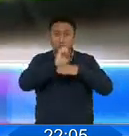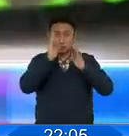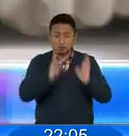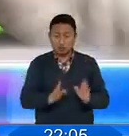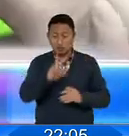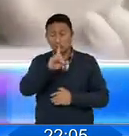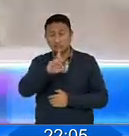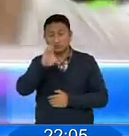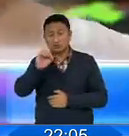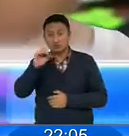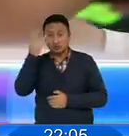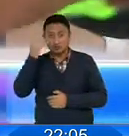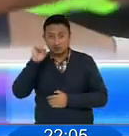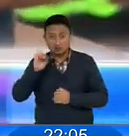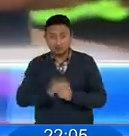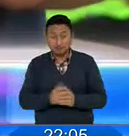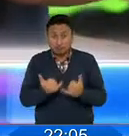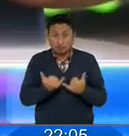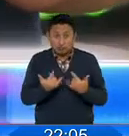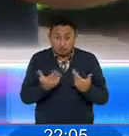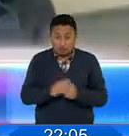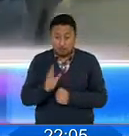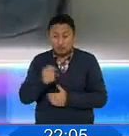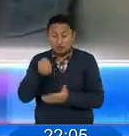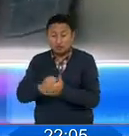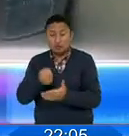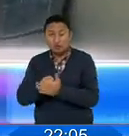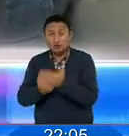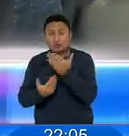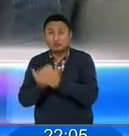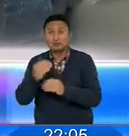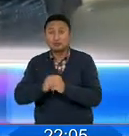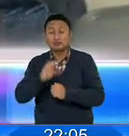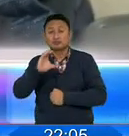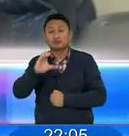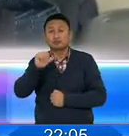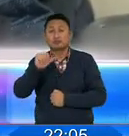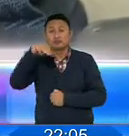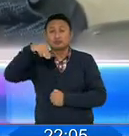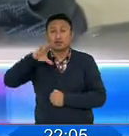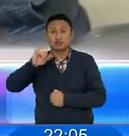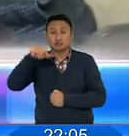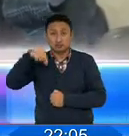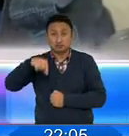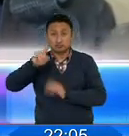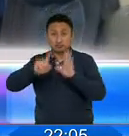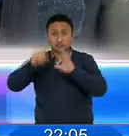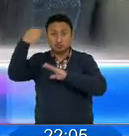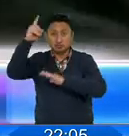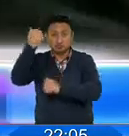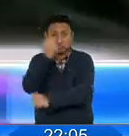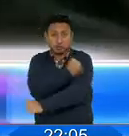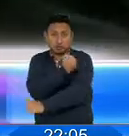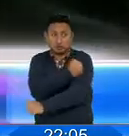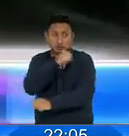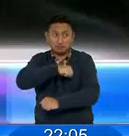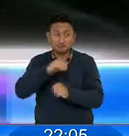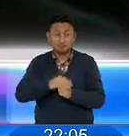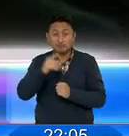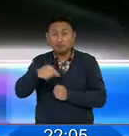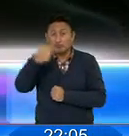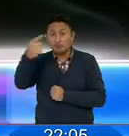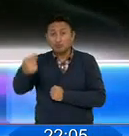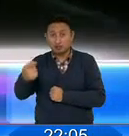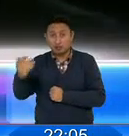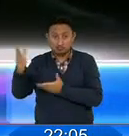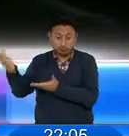buenas noticias es que concretó una nueva adquisición de dosis de CanSino, son 6 millones de vacunas, que podrían llegar en los próximos